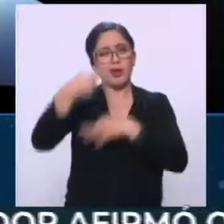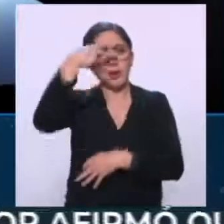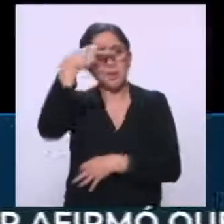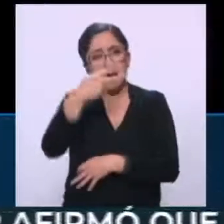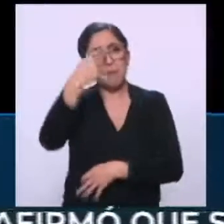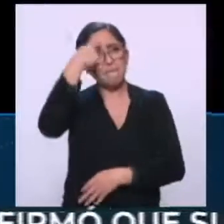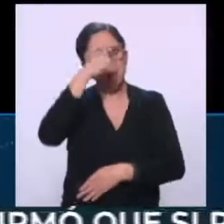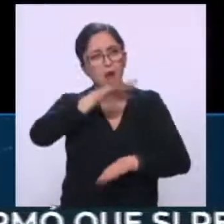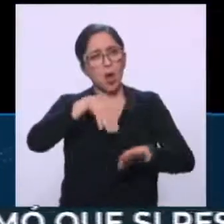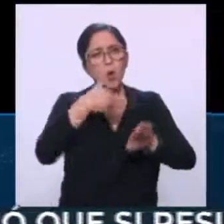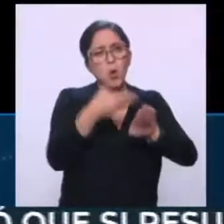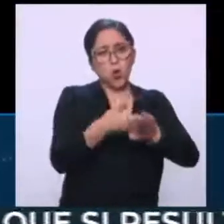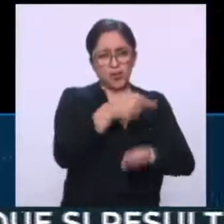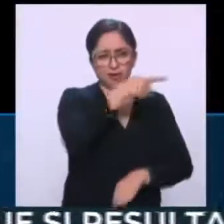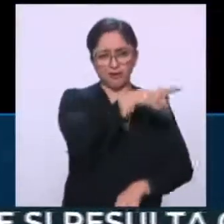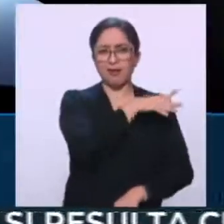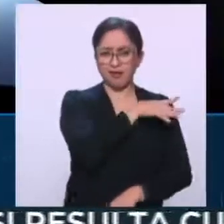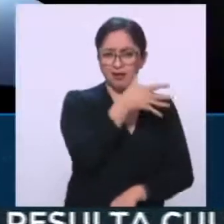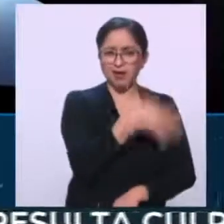de esto, Azul, Juan,